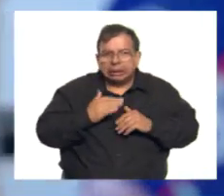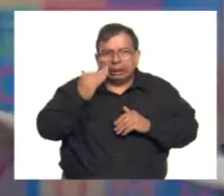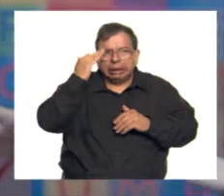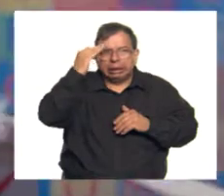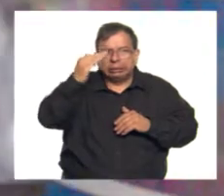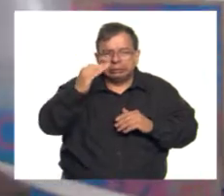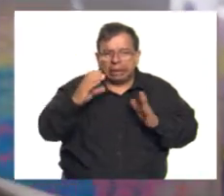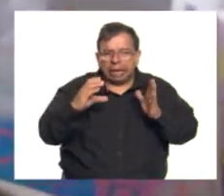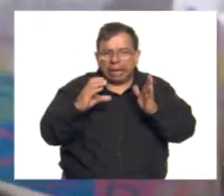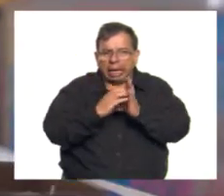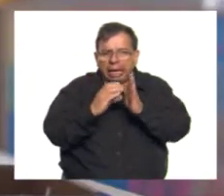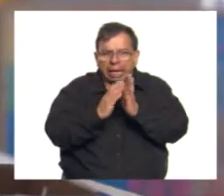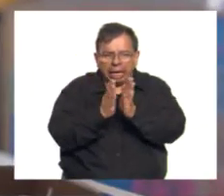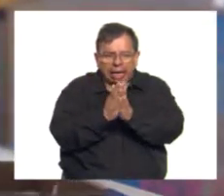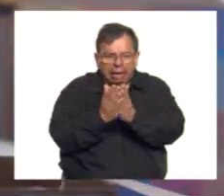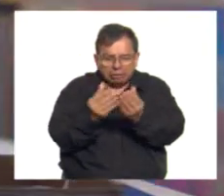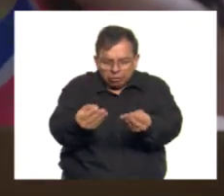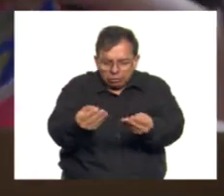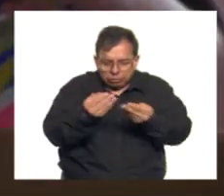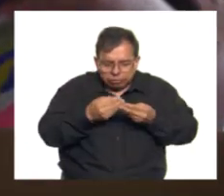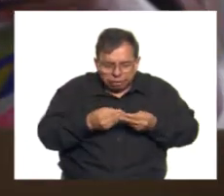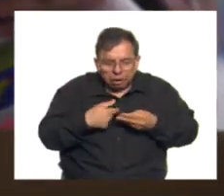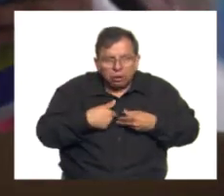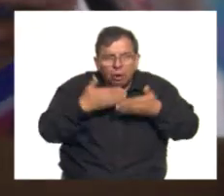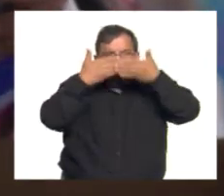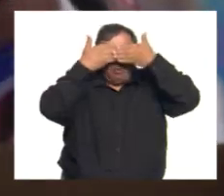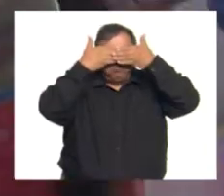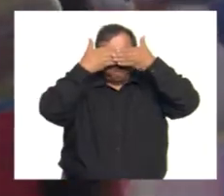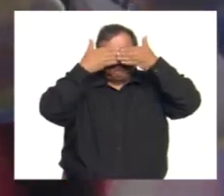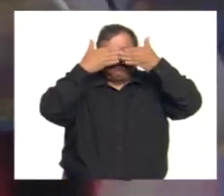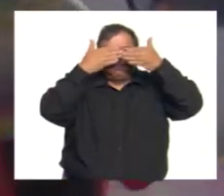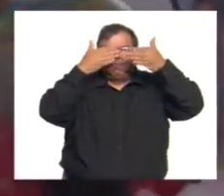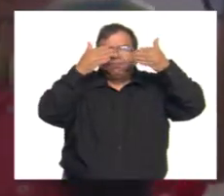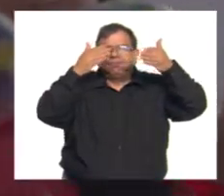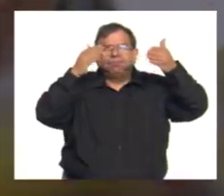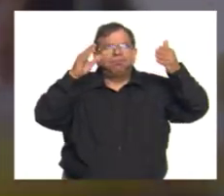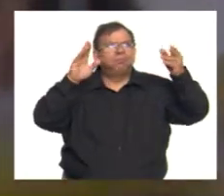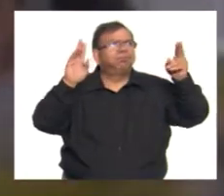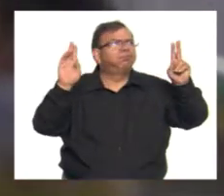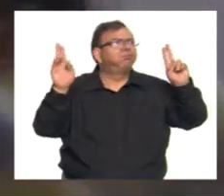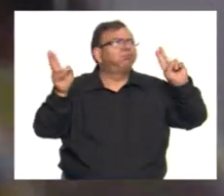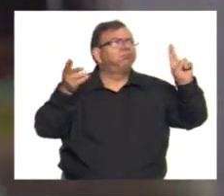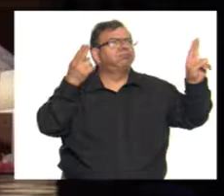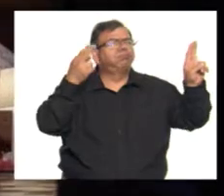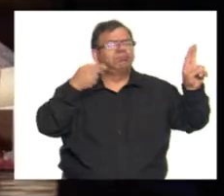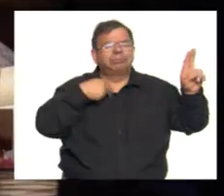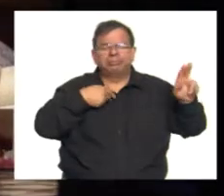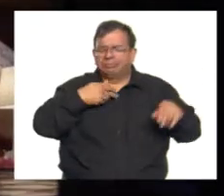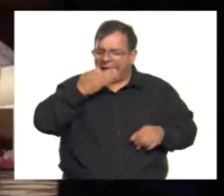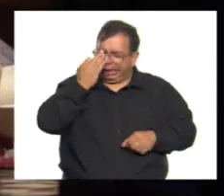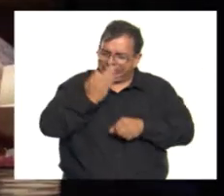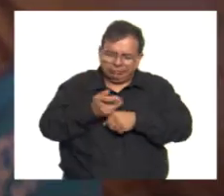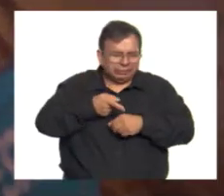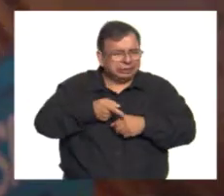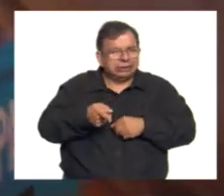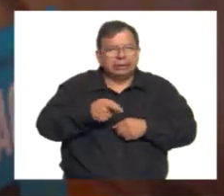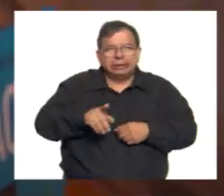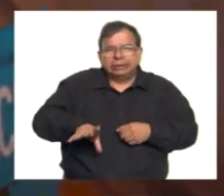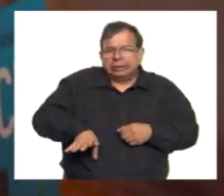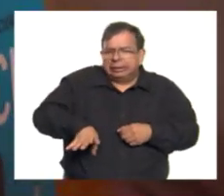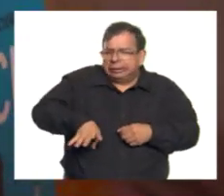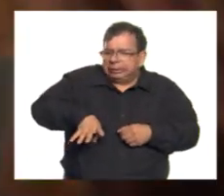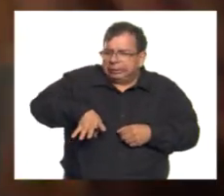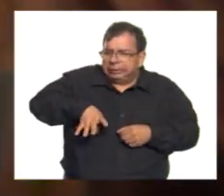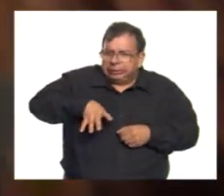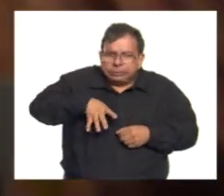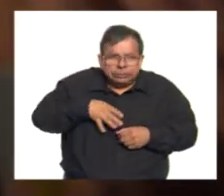una caja llena de libros que abrieron mi mundo para asomarme al universo. Desde ese momento, decidí dedicarle toda mi energía a aprender lo necesario